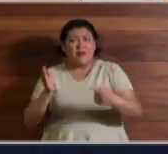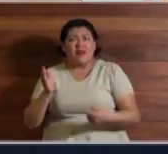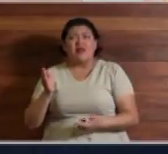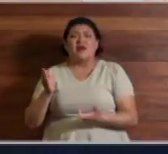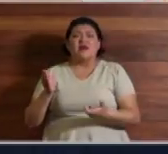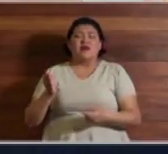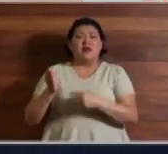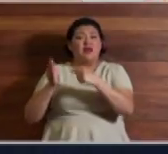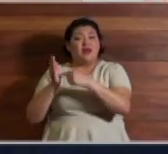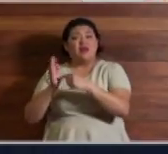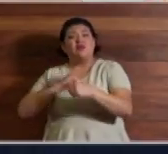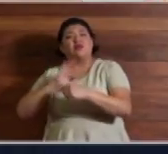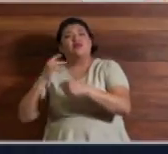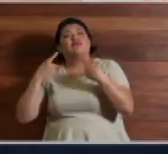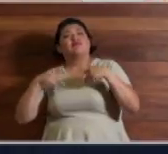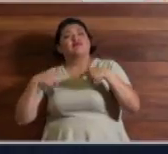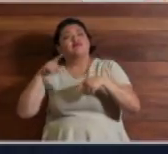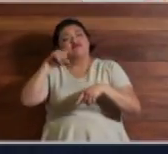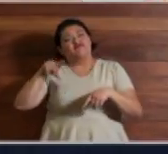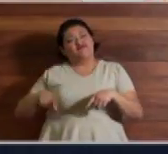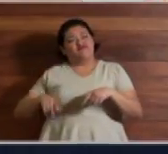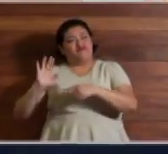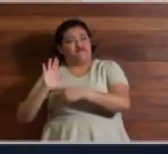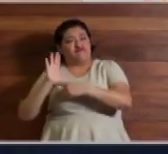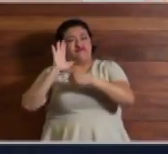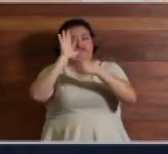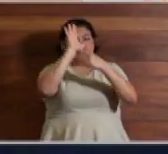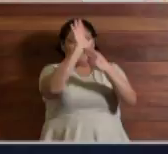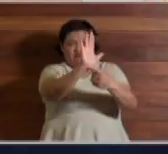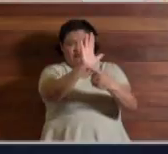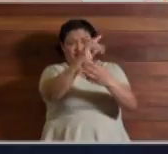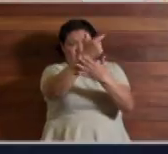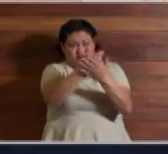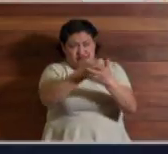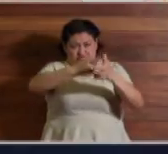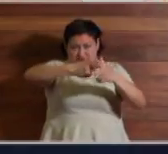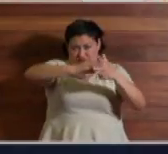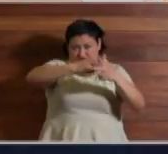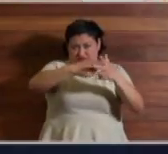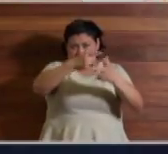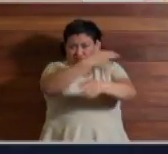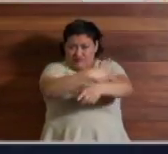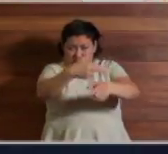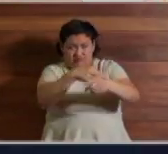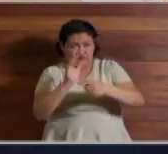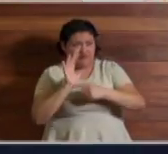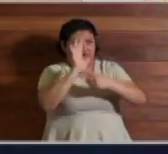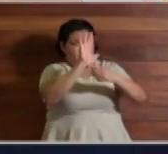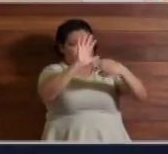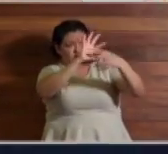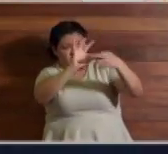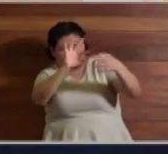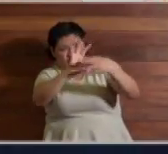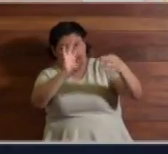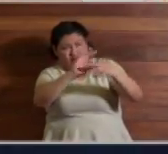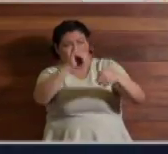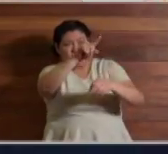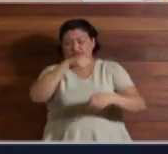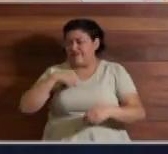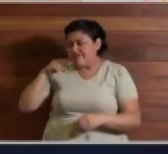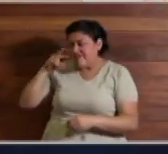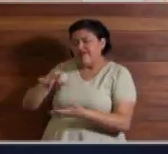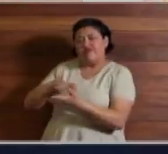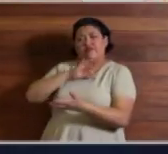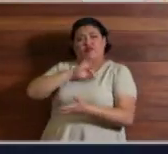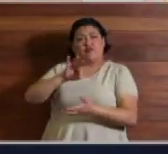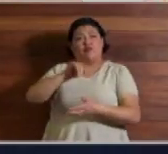obviamente, el presupuesto y poder realmente desde el presupuesto, desde su rendición de cuentas, ir